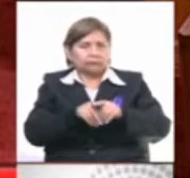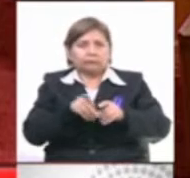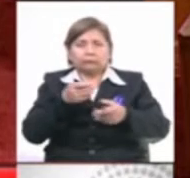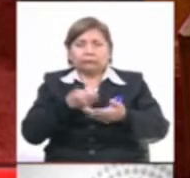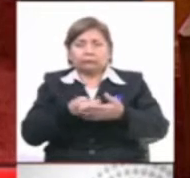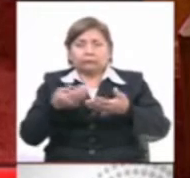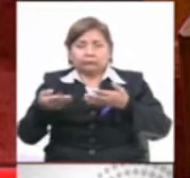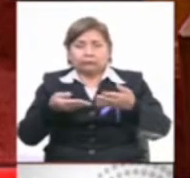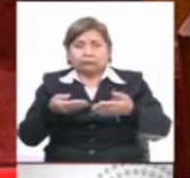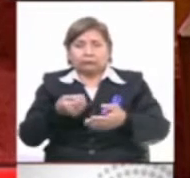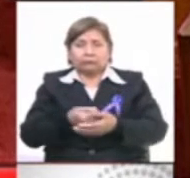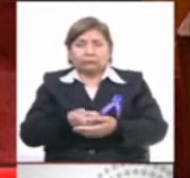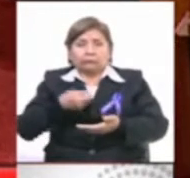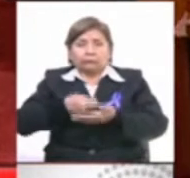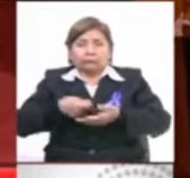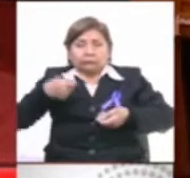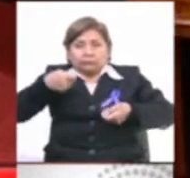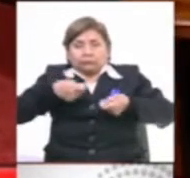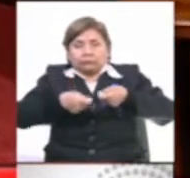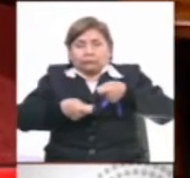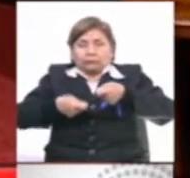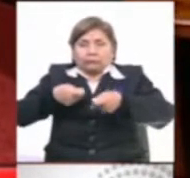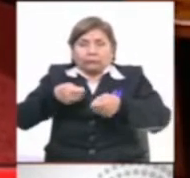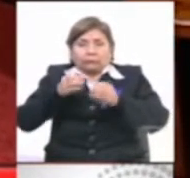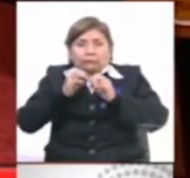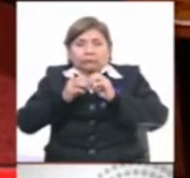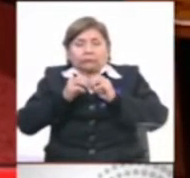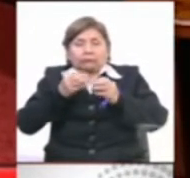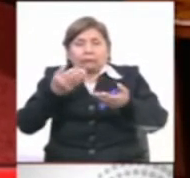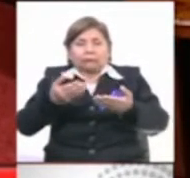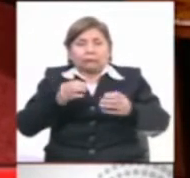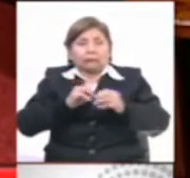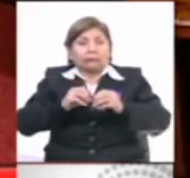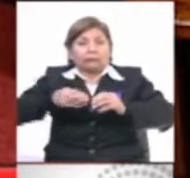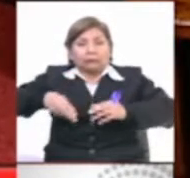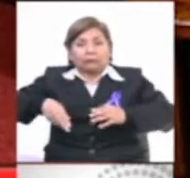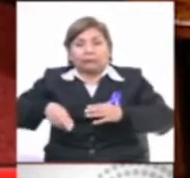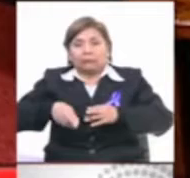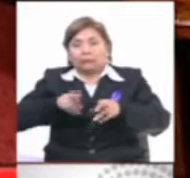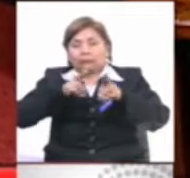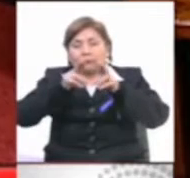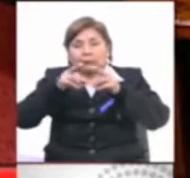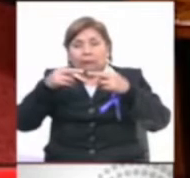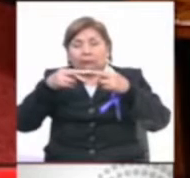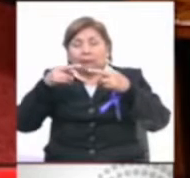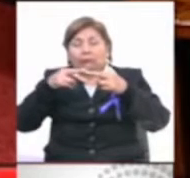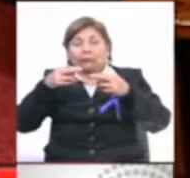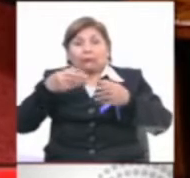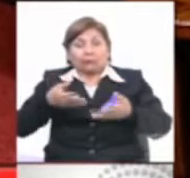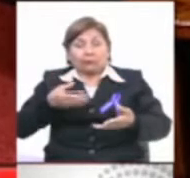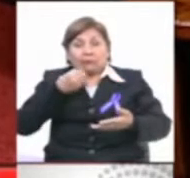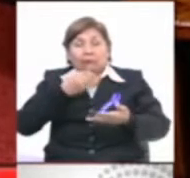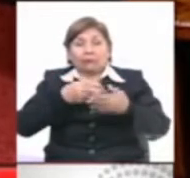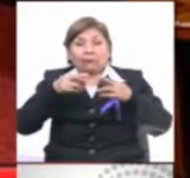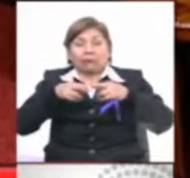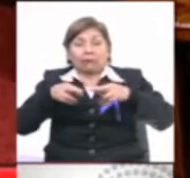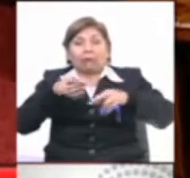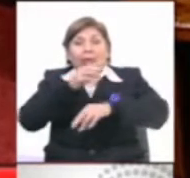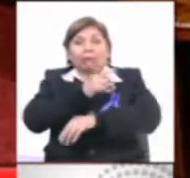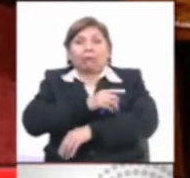las intervenciones financiadas de mantenimiento en la red vial nacional y la red vial